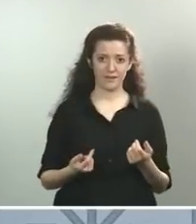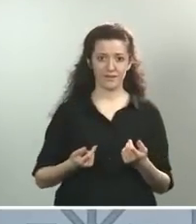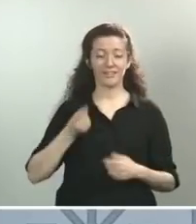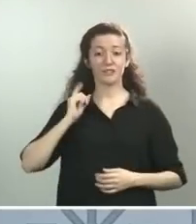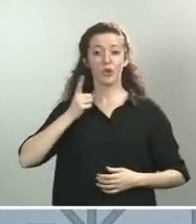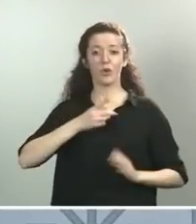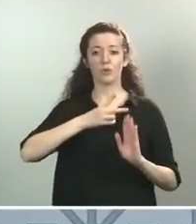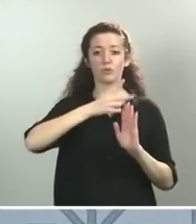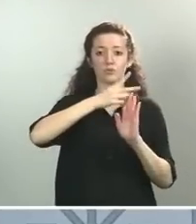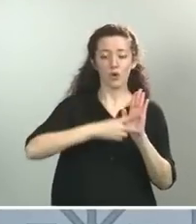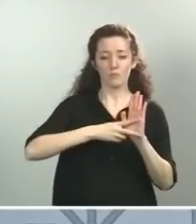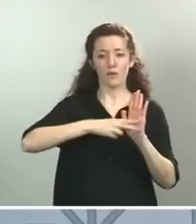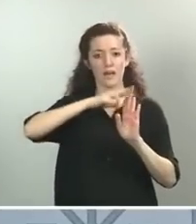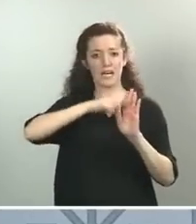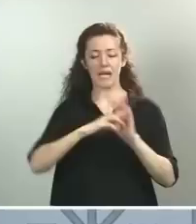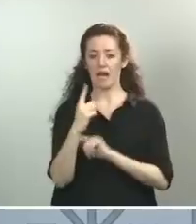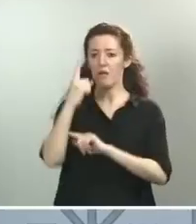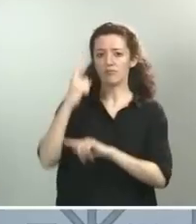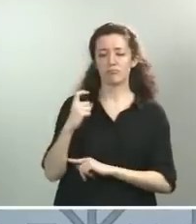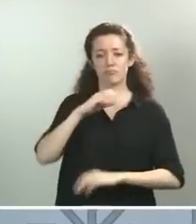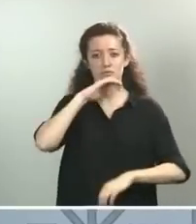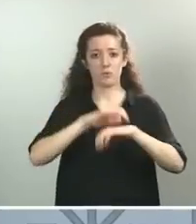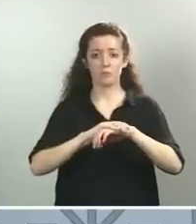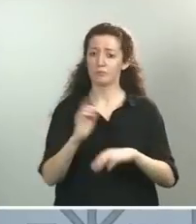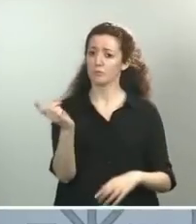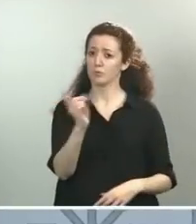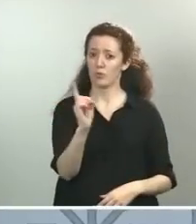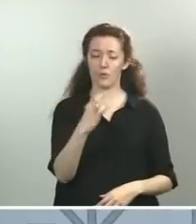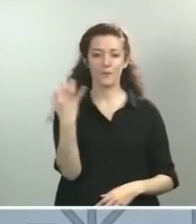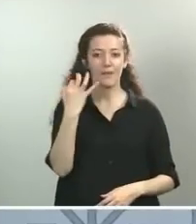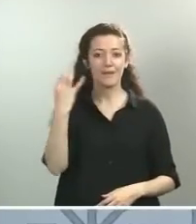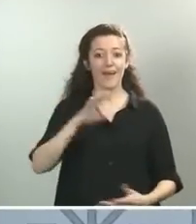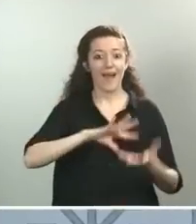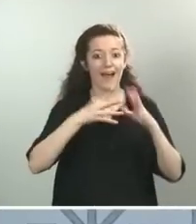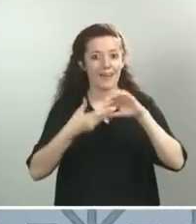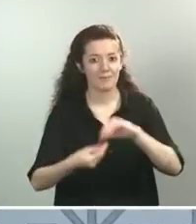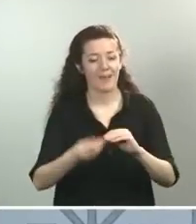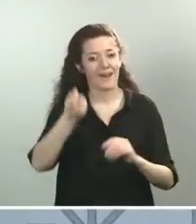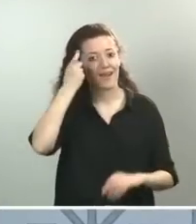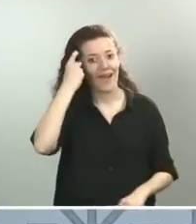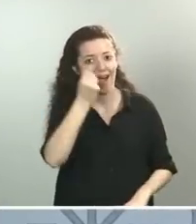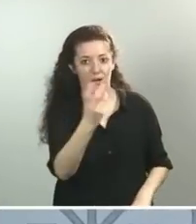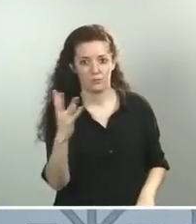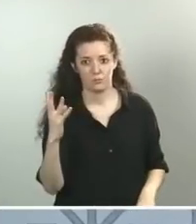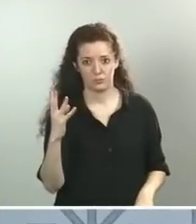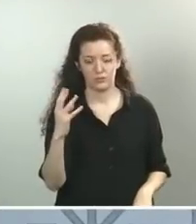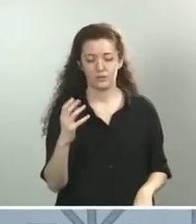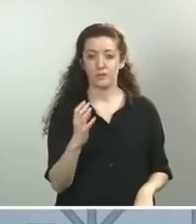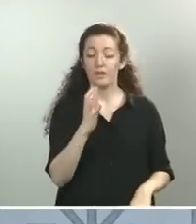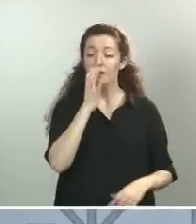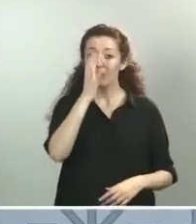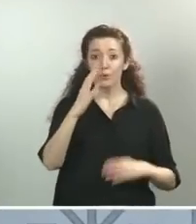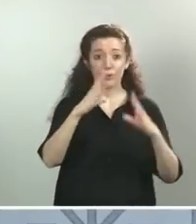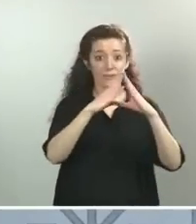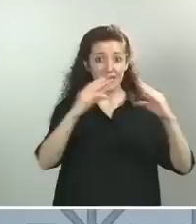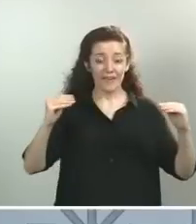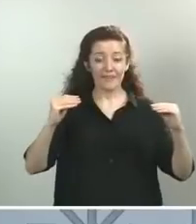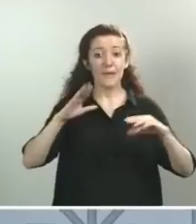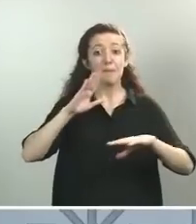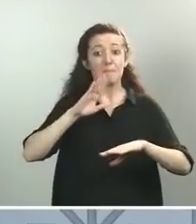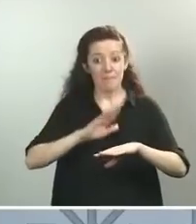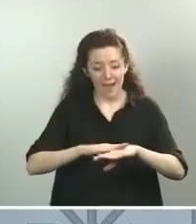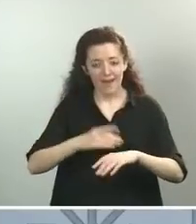adaptables ao servicio de quénes? Ao servicio de nosos estudiantes, porque as universidades son para os estudiantes,